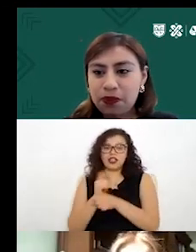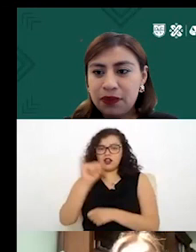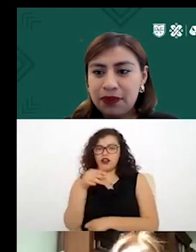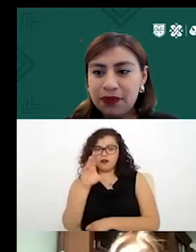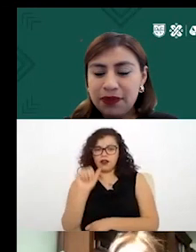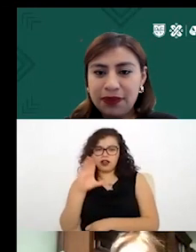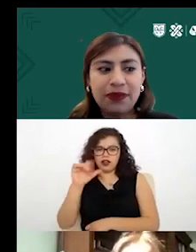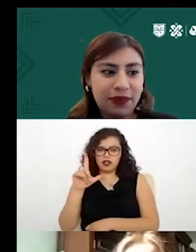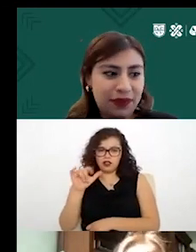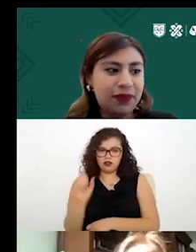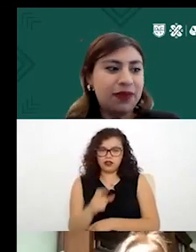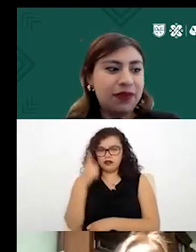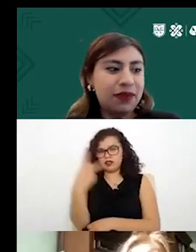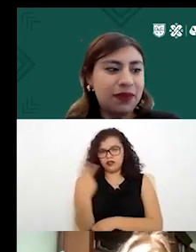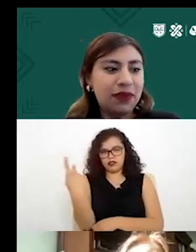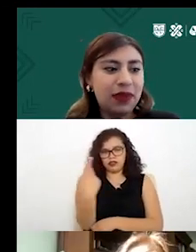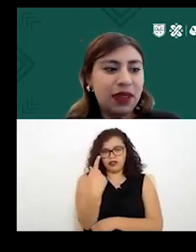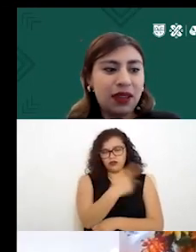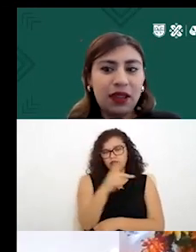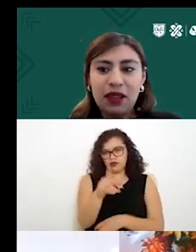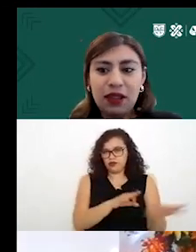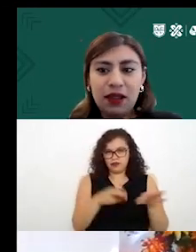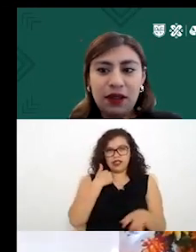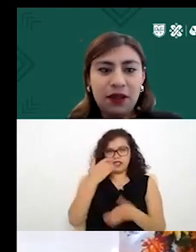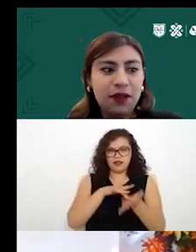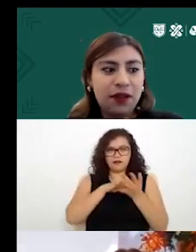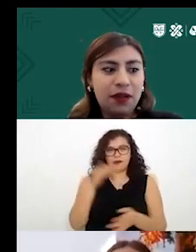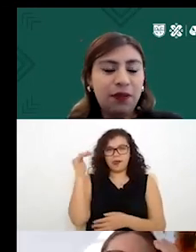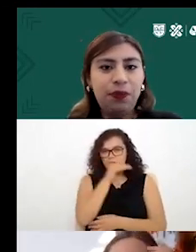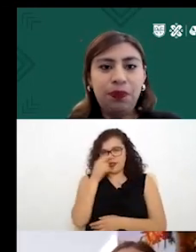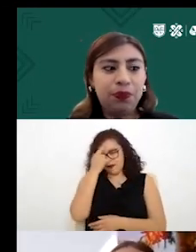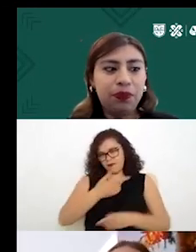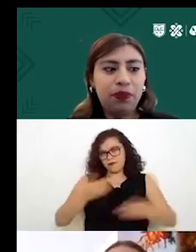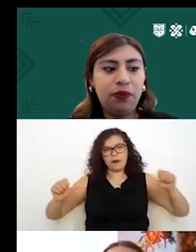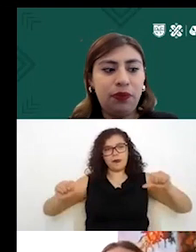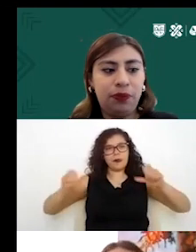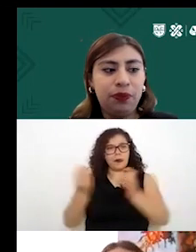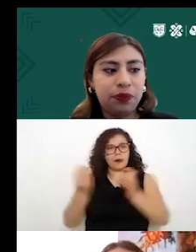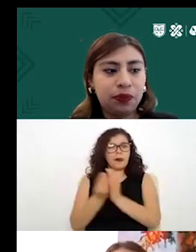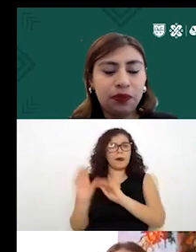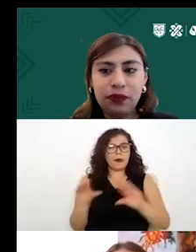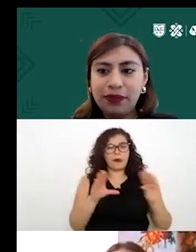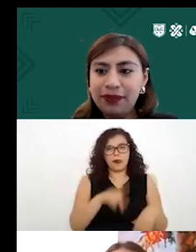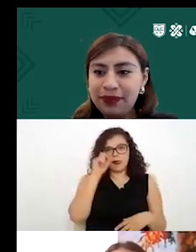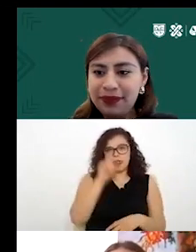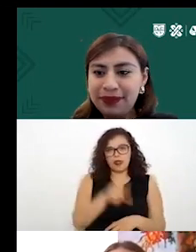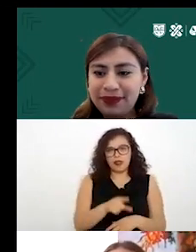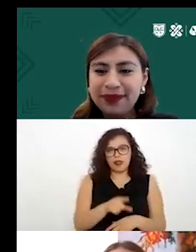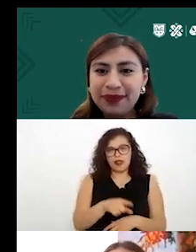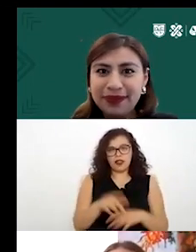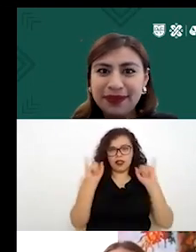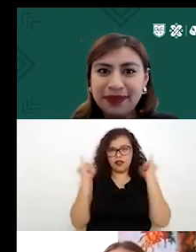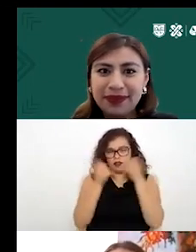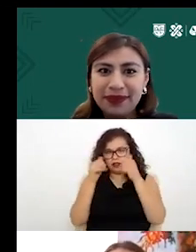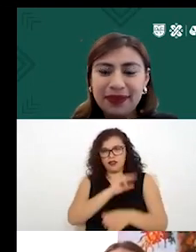Krill Abogados por su disposición de apoyo pro bono al impartir esta capacitación, y también a nuestro aliado de la Junta de Asistencia Privada de la